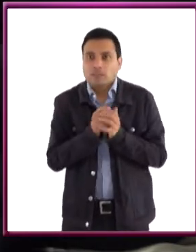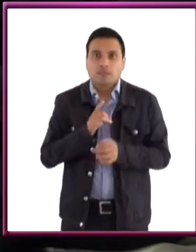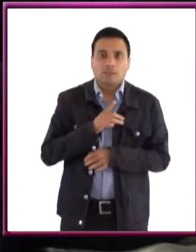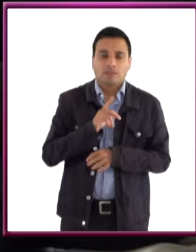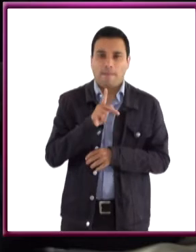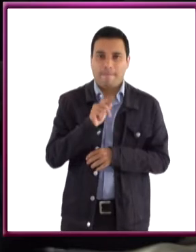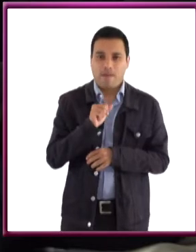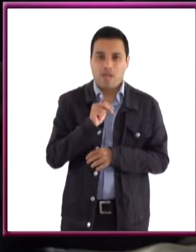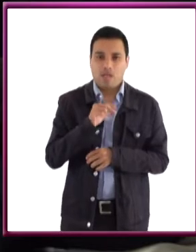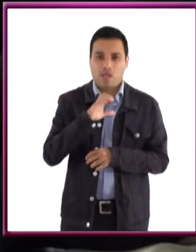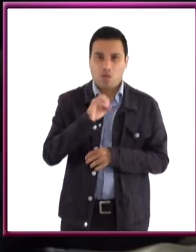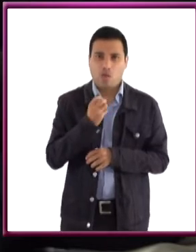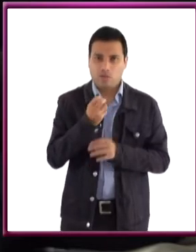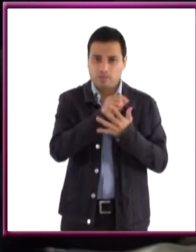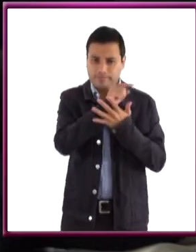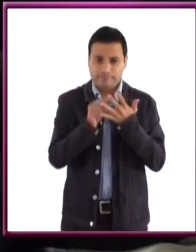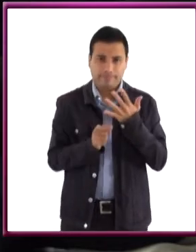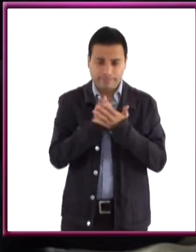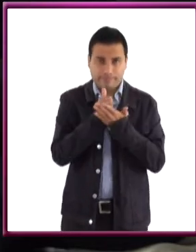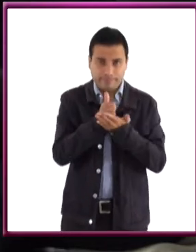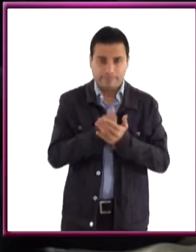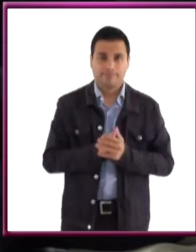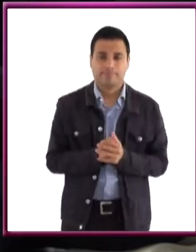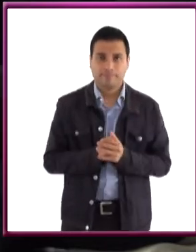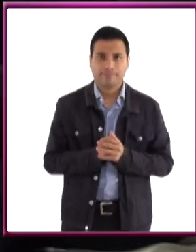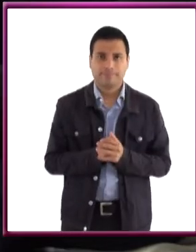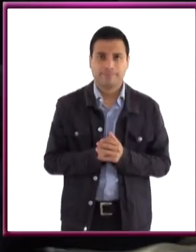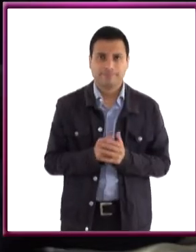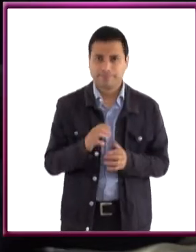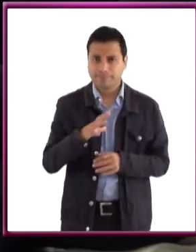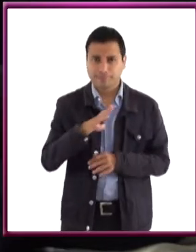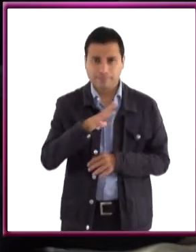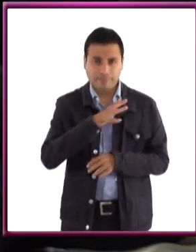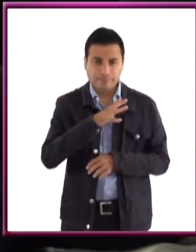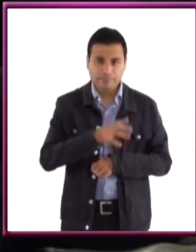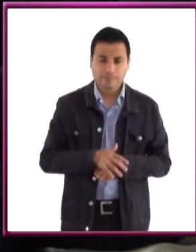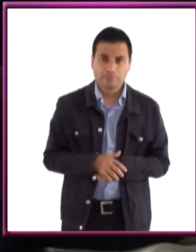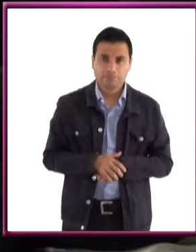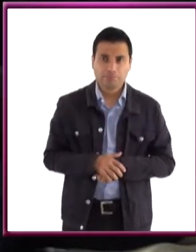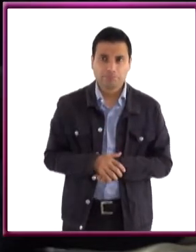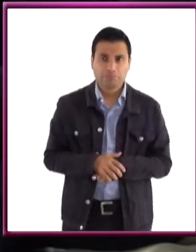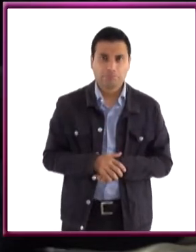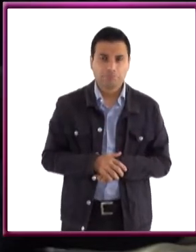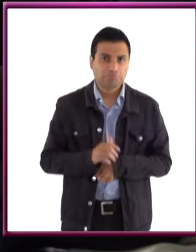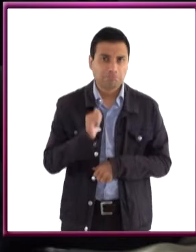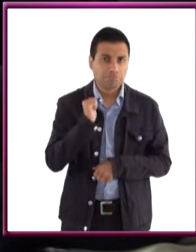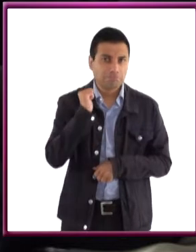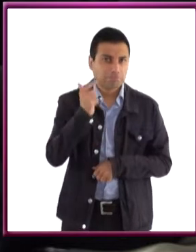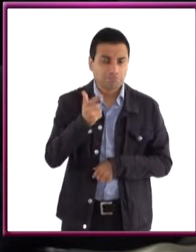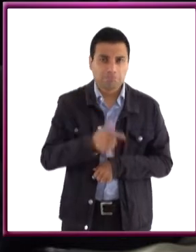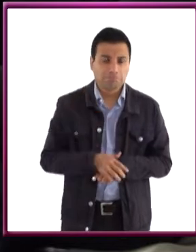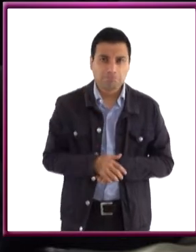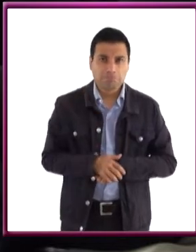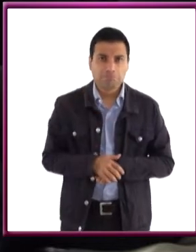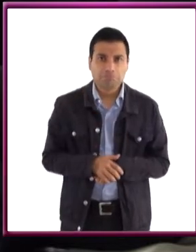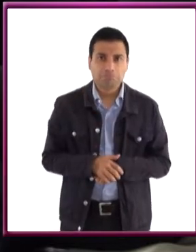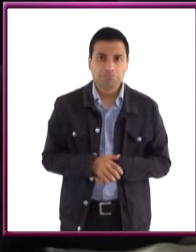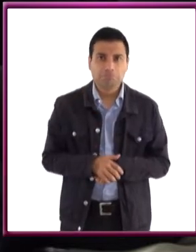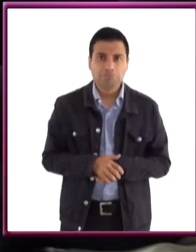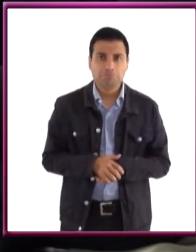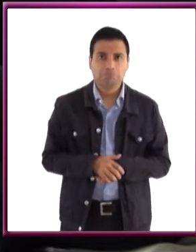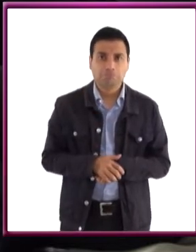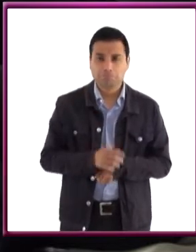ejercicio esencial. Sí, 5, 4, 3, 2. Okay. ¿Y hay alguna aplicación de las que mencionó que tengas el nombre